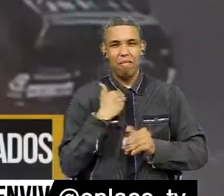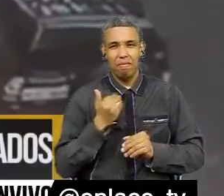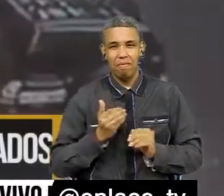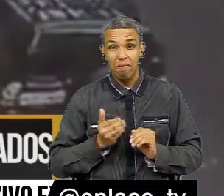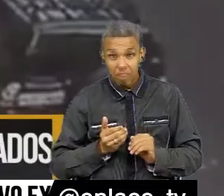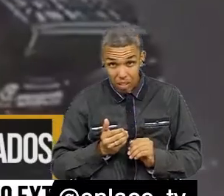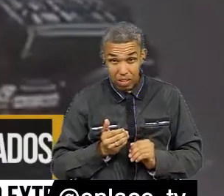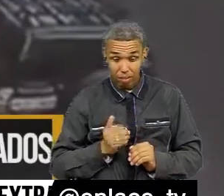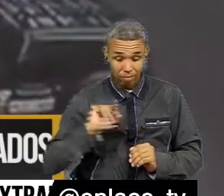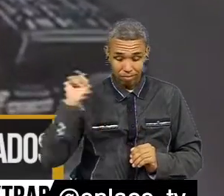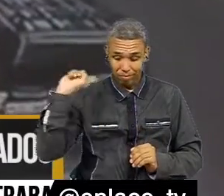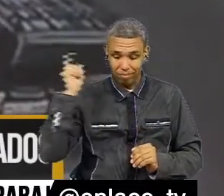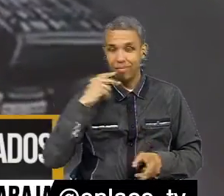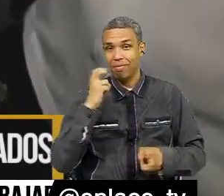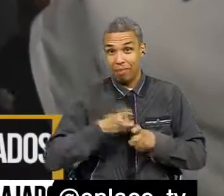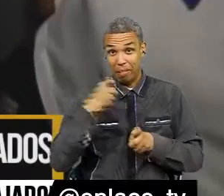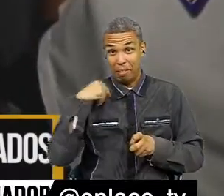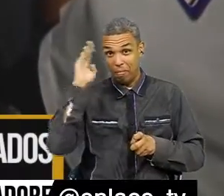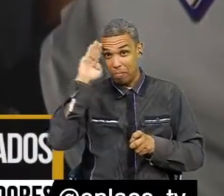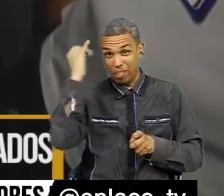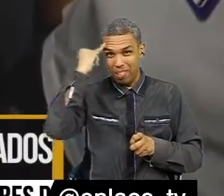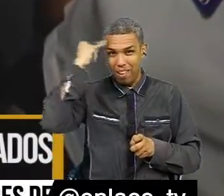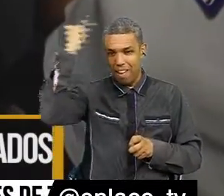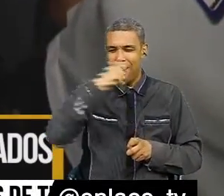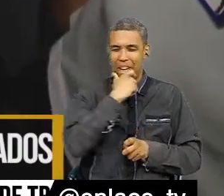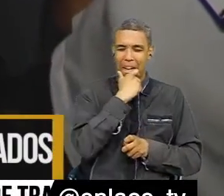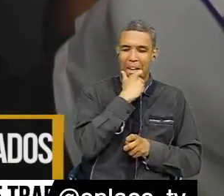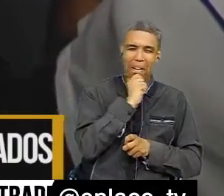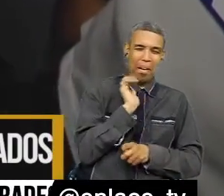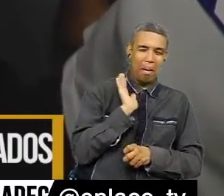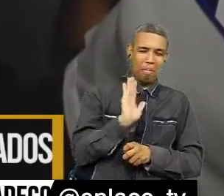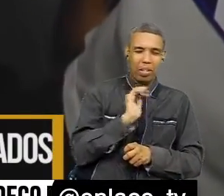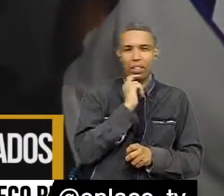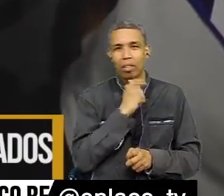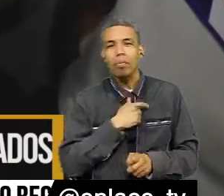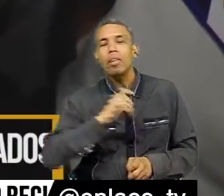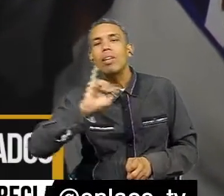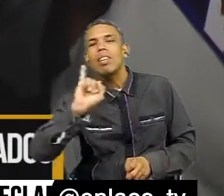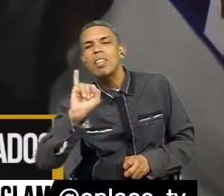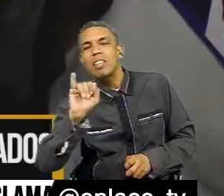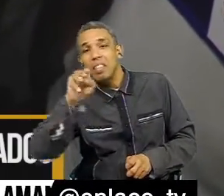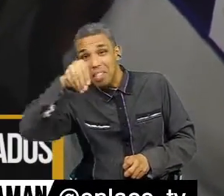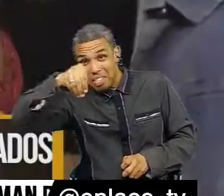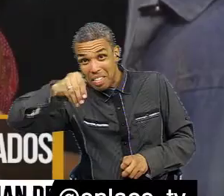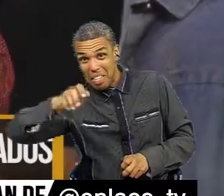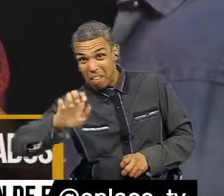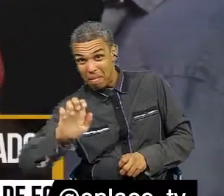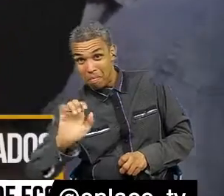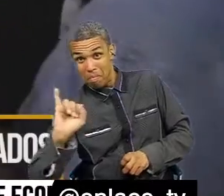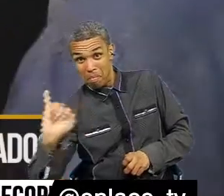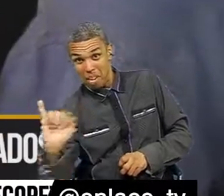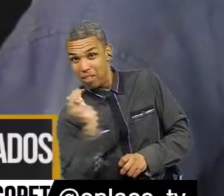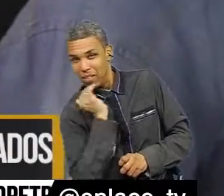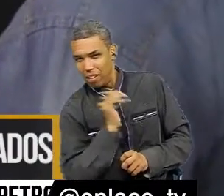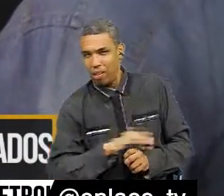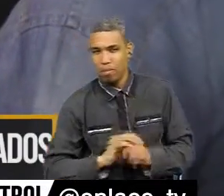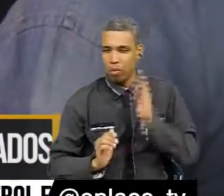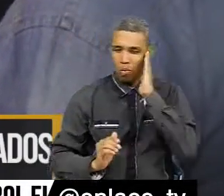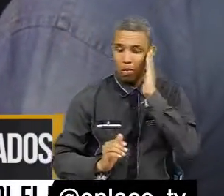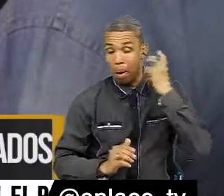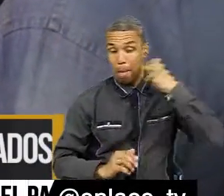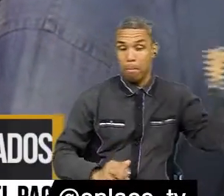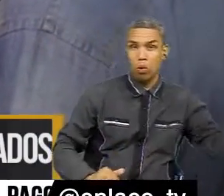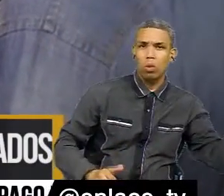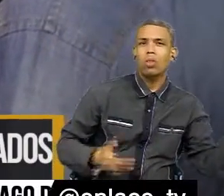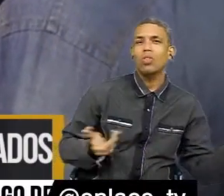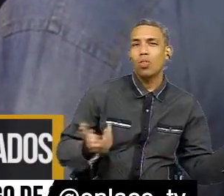autoridades con la iniciativa que permite a través del establecimiento de identificación del teléfono llevar el elemento hurtado hacia su verdadero dueño. ¿Cómo?